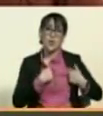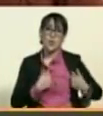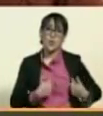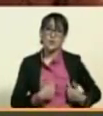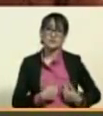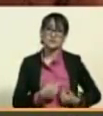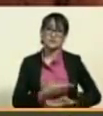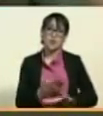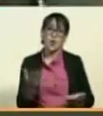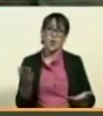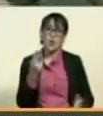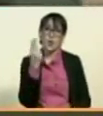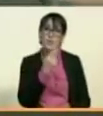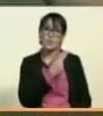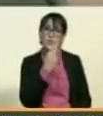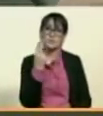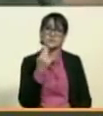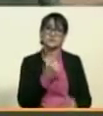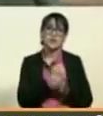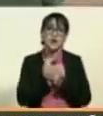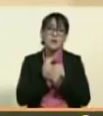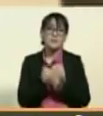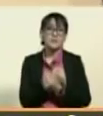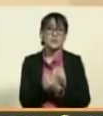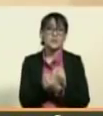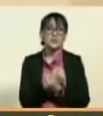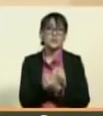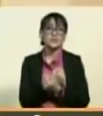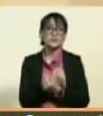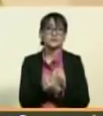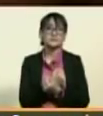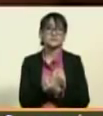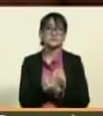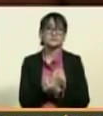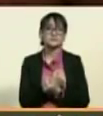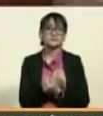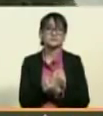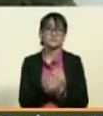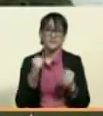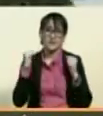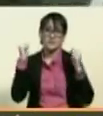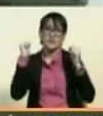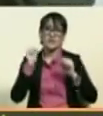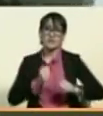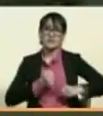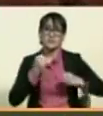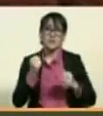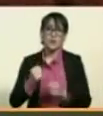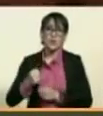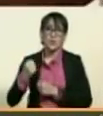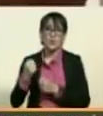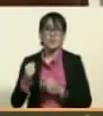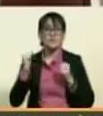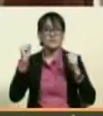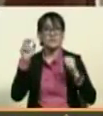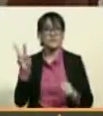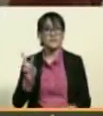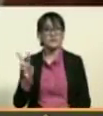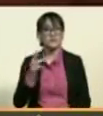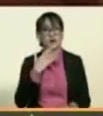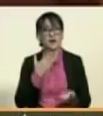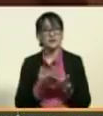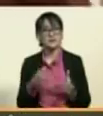traigo mi compromiso, traigo mi amor. Que vive el Delta de Tamacuro, que viva Tucupita y que viva Venezuela.